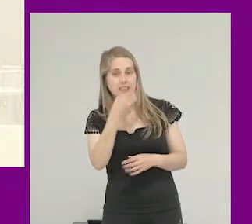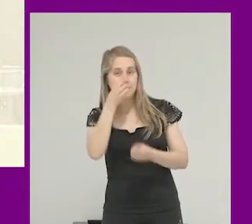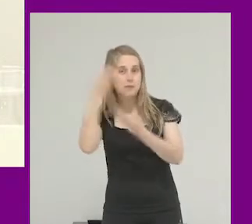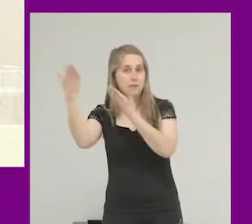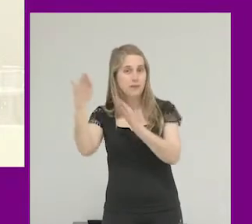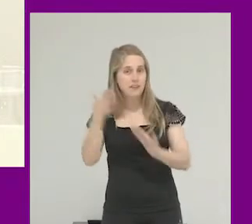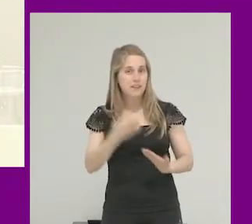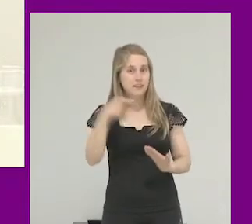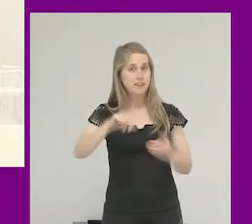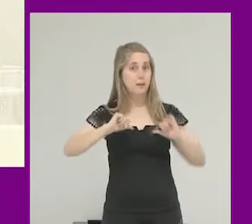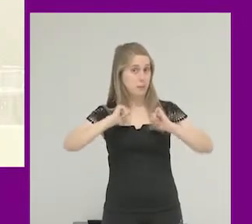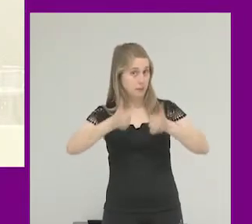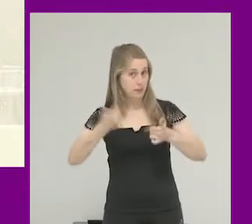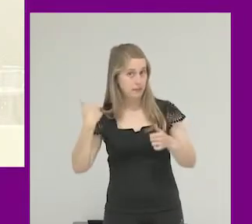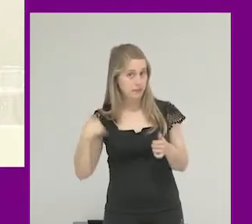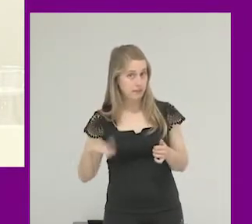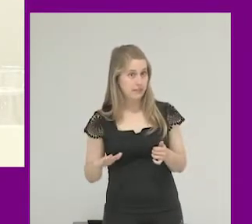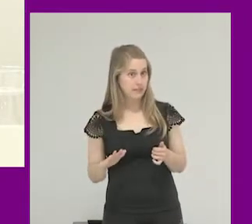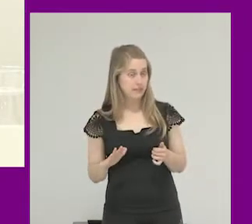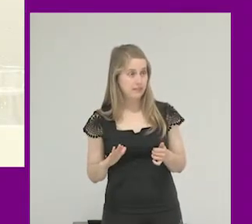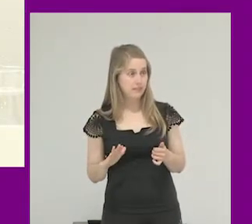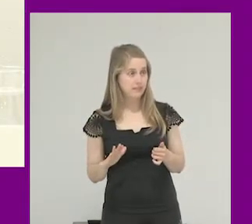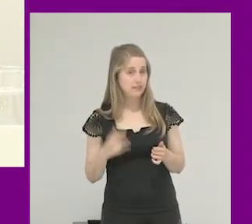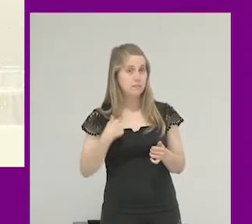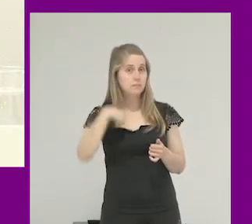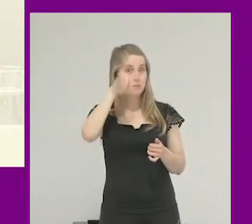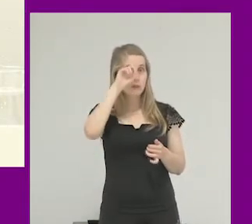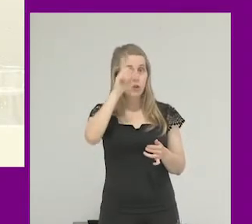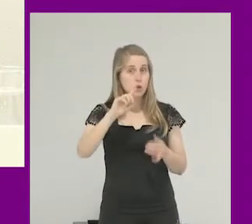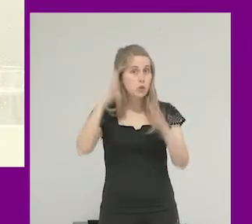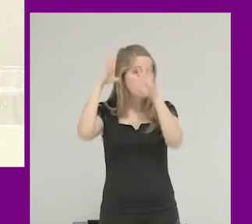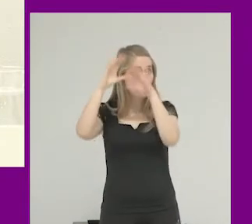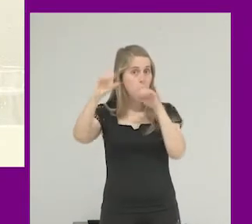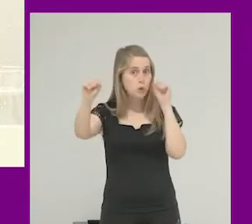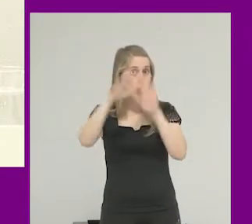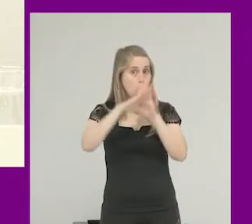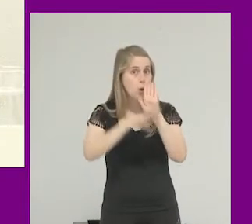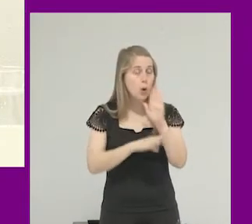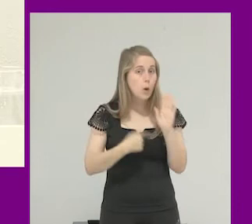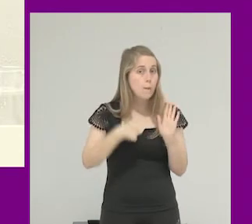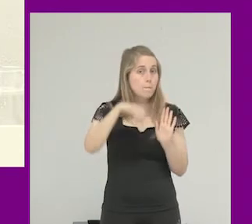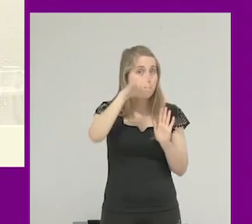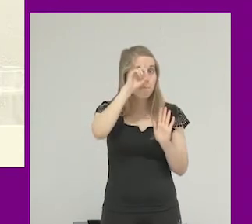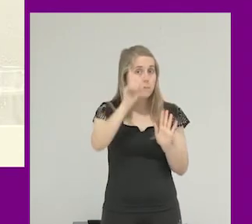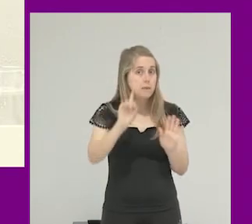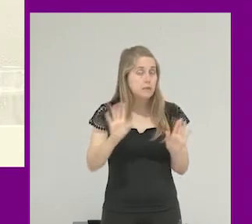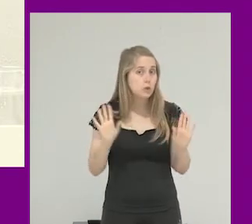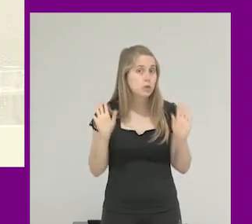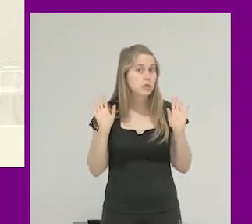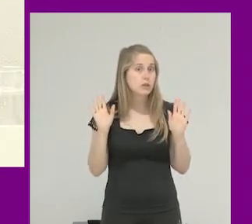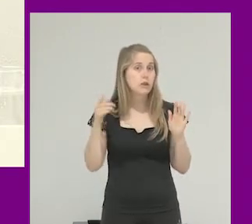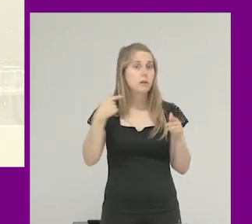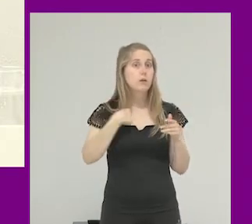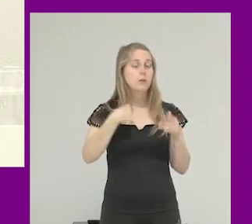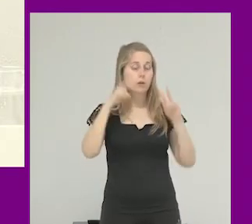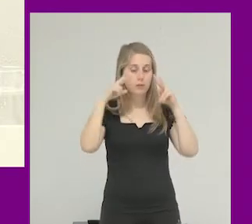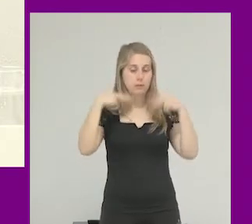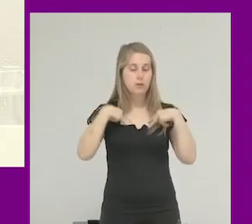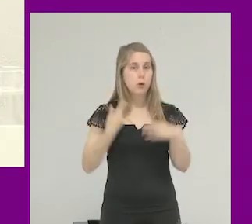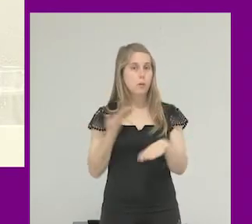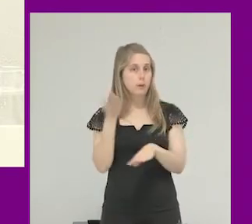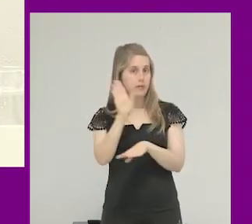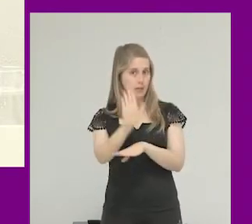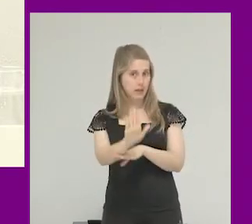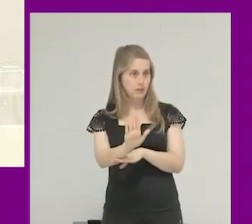ongi etorriak, hasiko gea. Ez dakit, protokoloarena edo, baina, bueno, nire burua